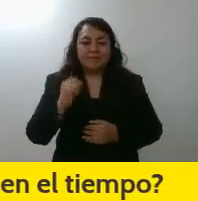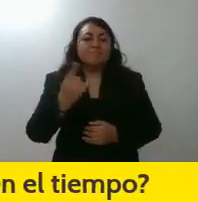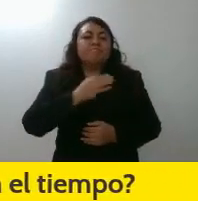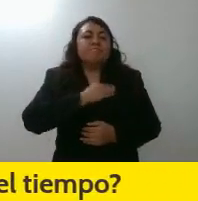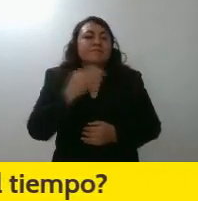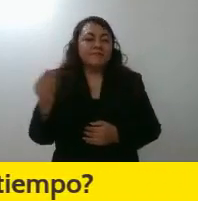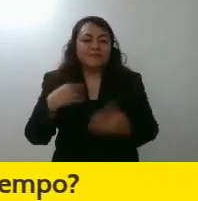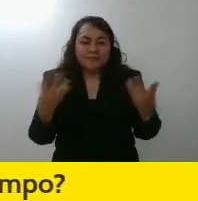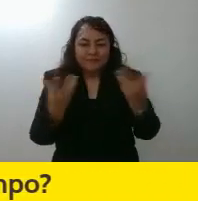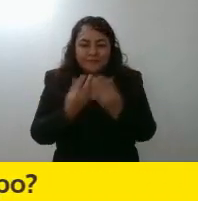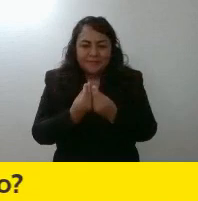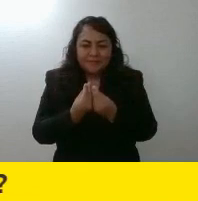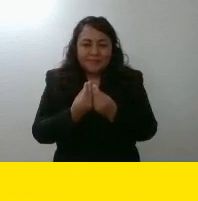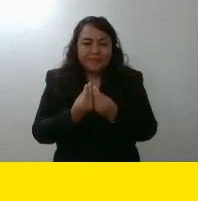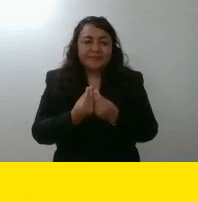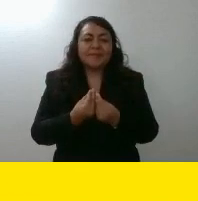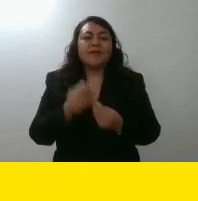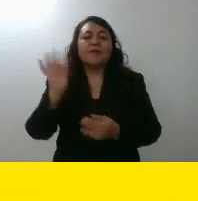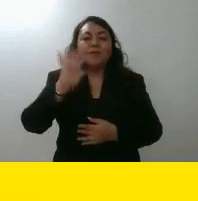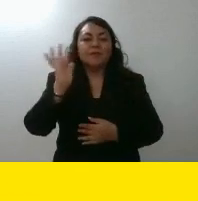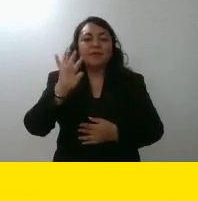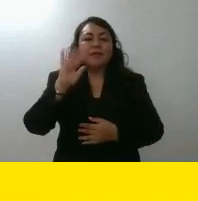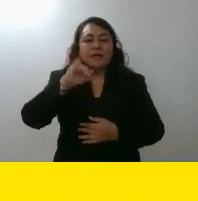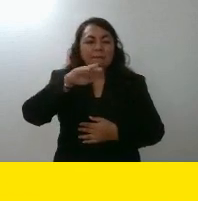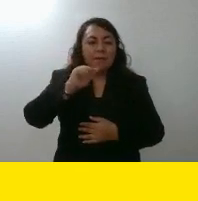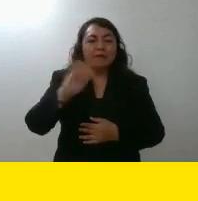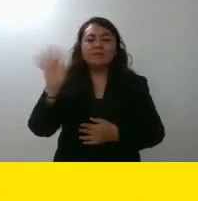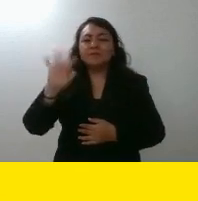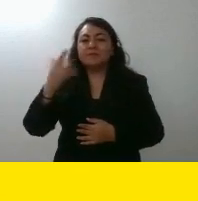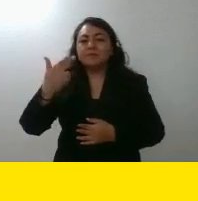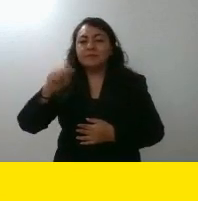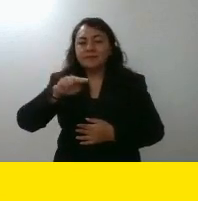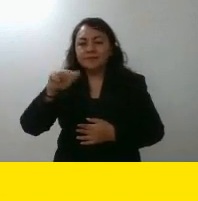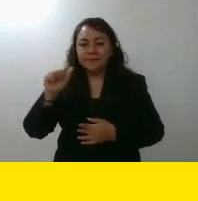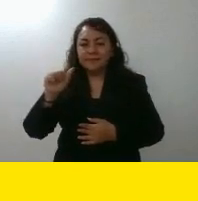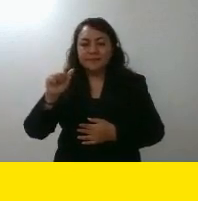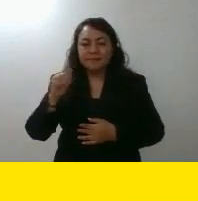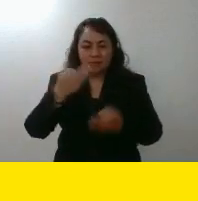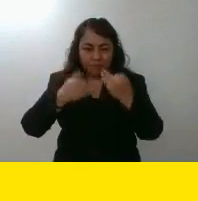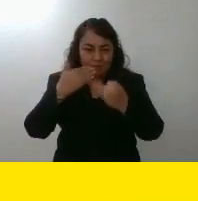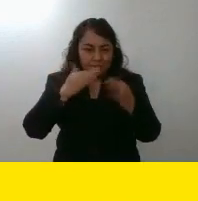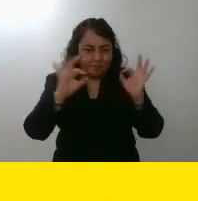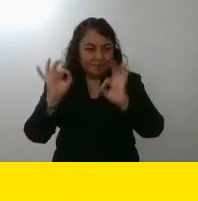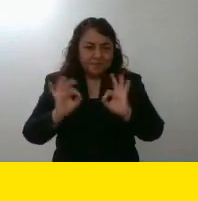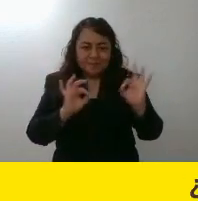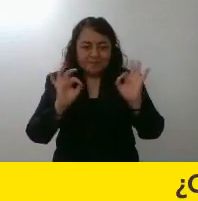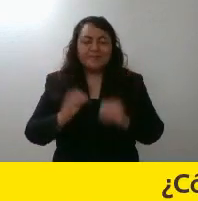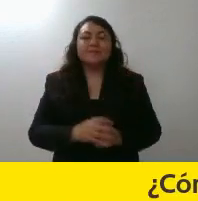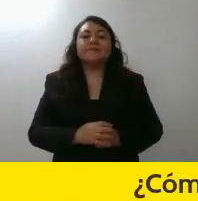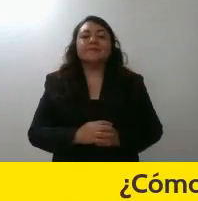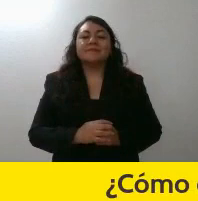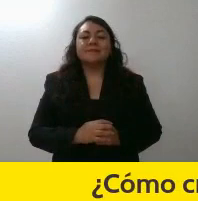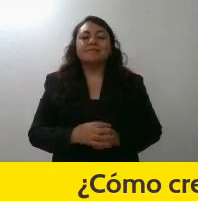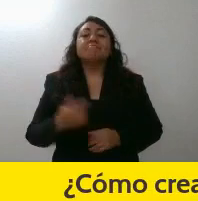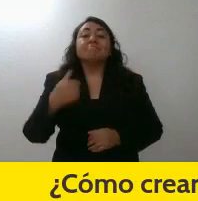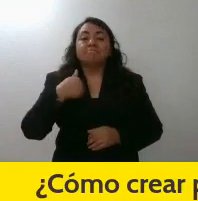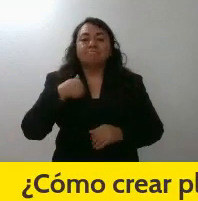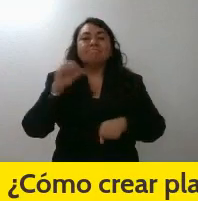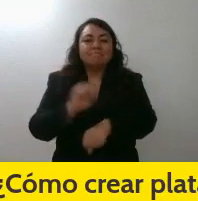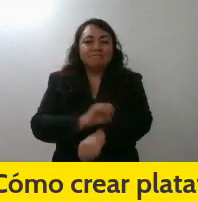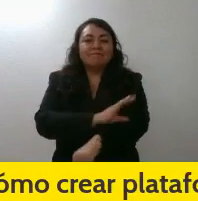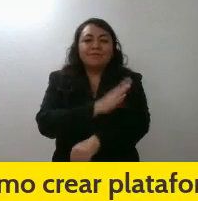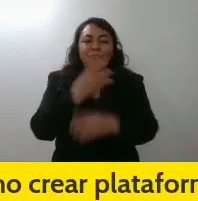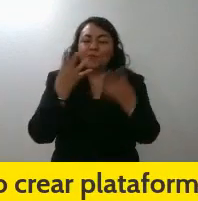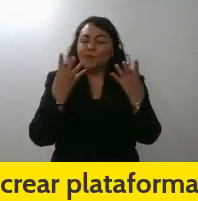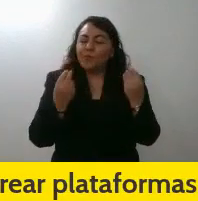estamos acá. Hola, Ima. Hola, Hanna. Buenas, ¿cómo andan? ¿Todo bien? Bien. Bien, Bueno, muy bien. muy